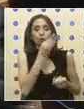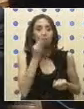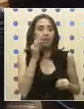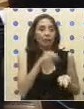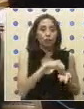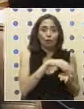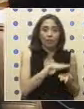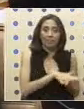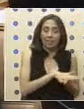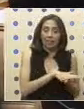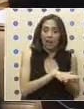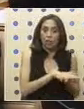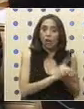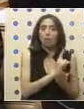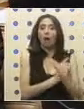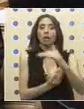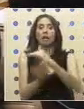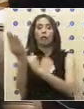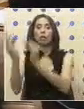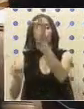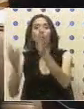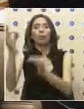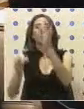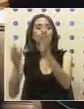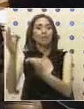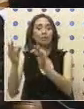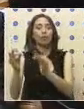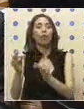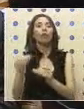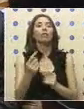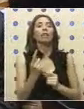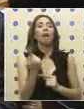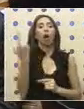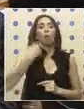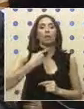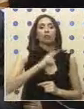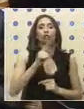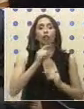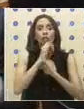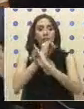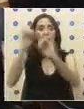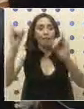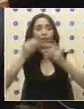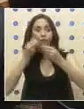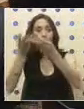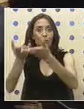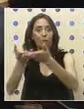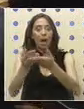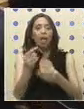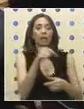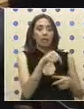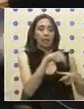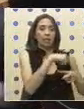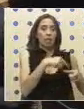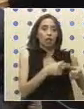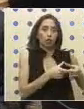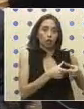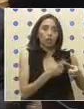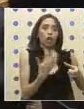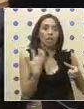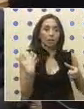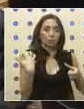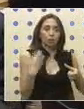en vez de terminar litigándola en los tribunales de justicia sobre la obligación o no de entregarla, habrá en el Consejo responsabilidad penal,